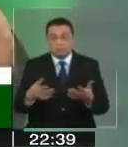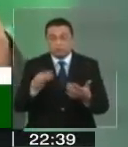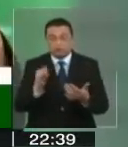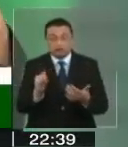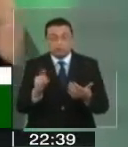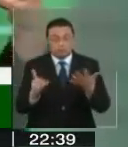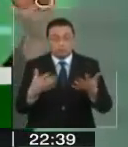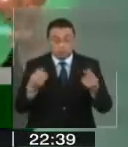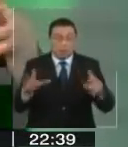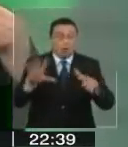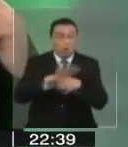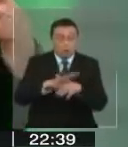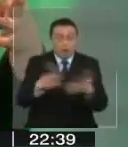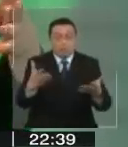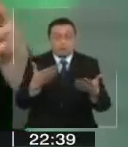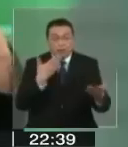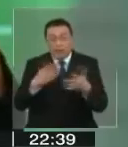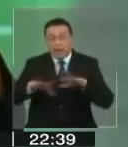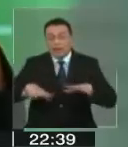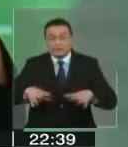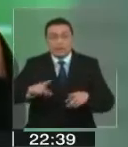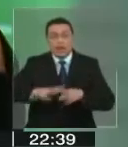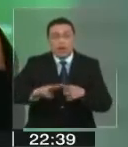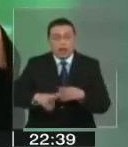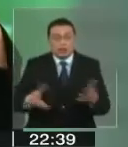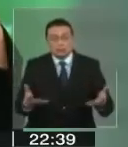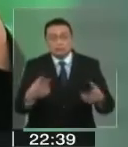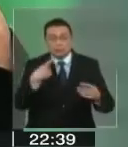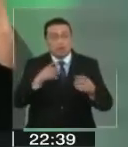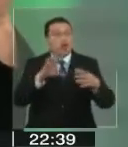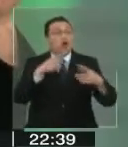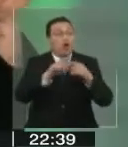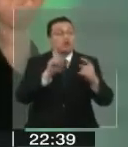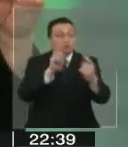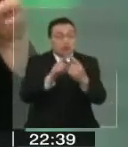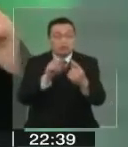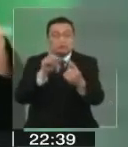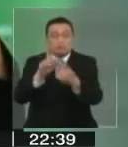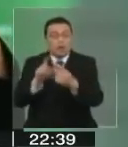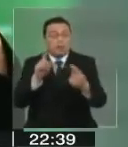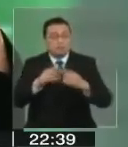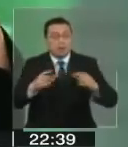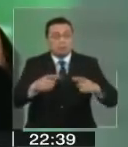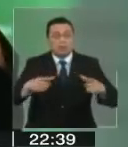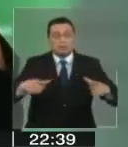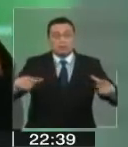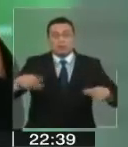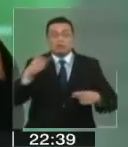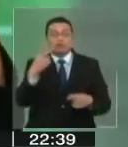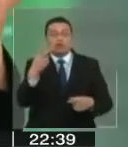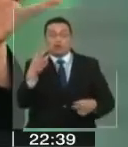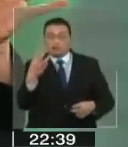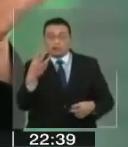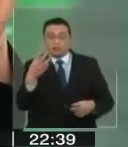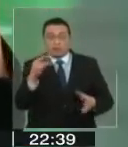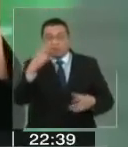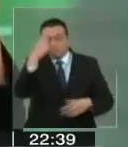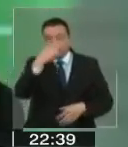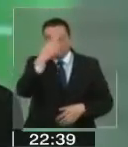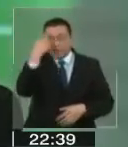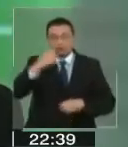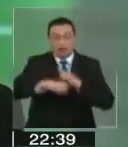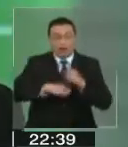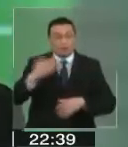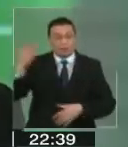sí, podríamos juntarnos, hacer algo. Después contactamos a DENES, conocimos a DENES y así partimos 2 o 3 en marzo del